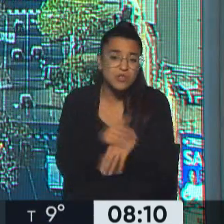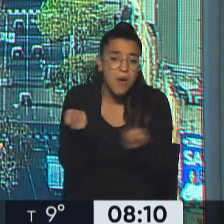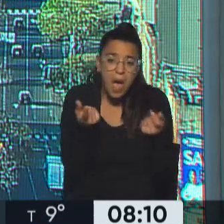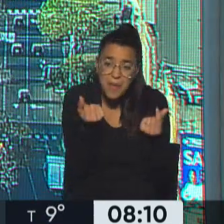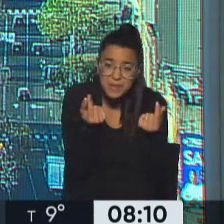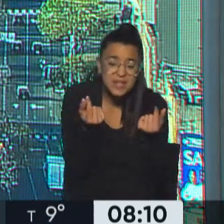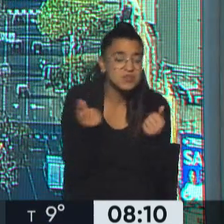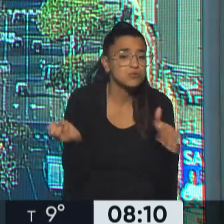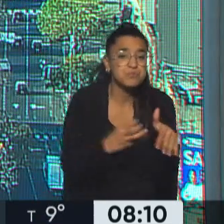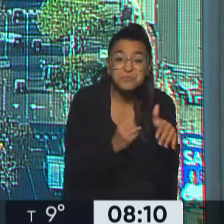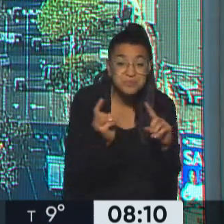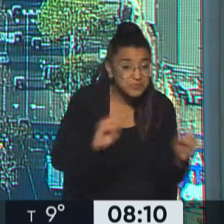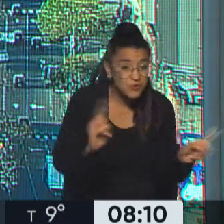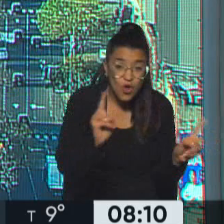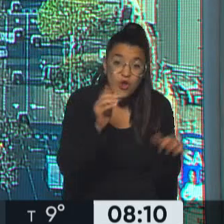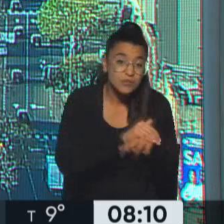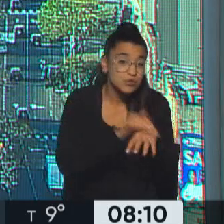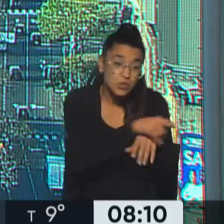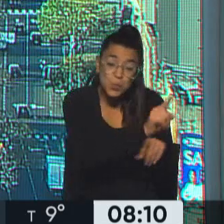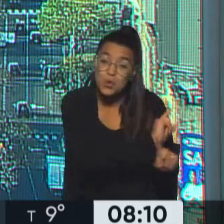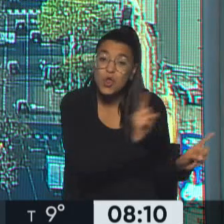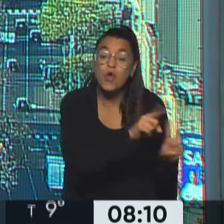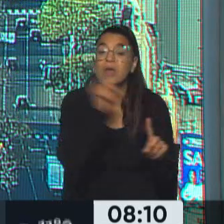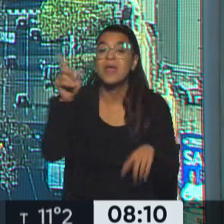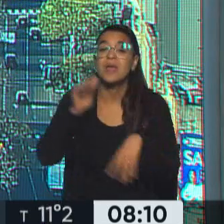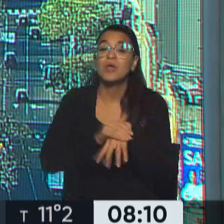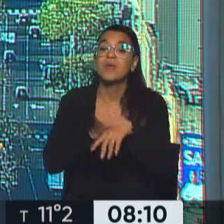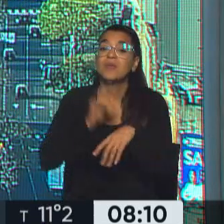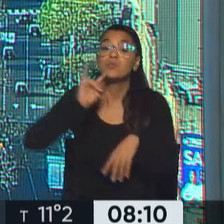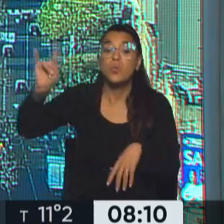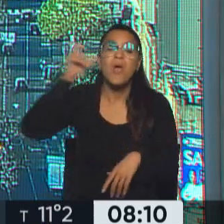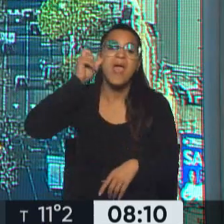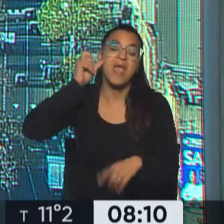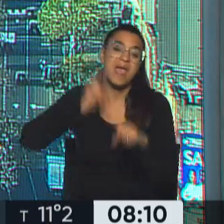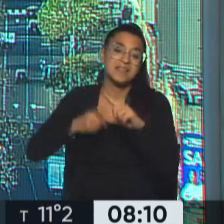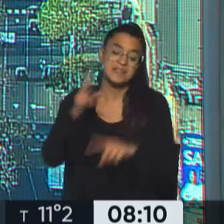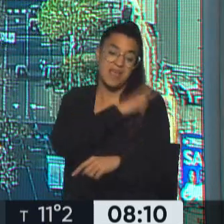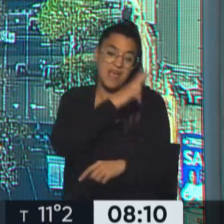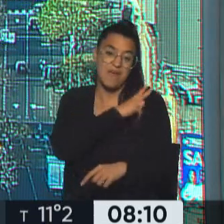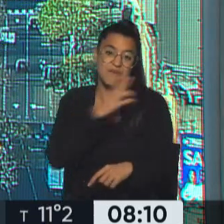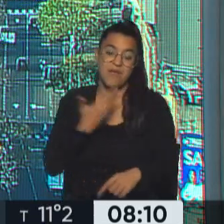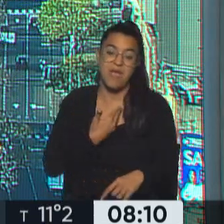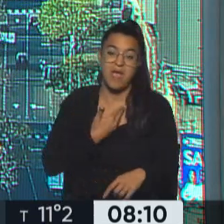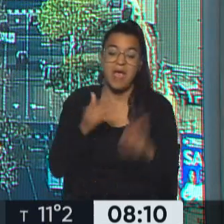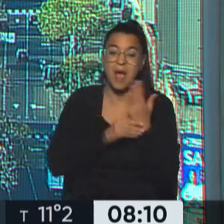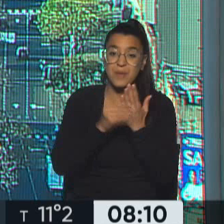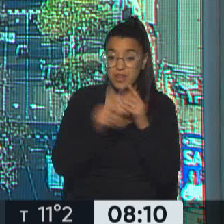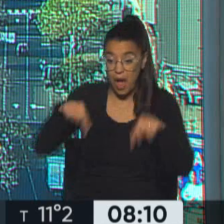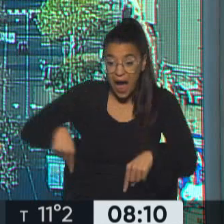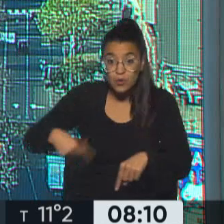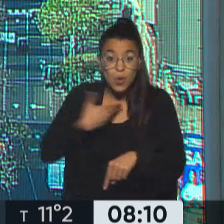la administración de los fondos que se le reprochan Si no los jefes de gabinete cinco en total entre ellos el actual presidente